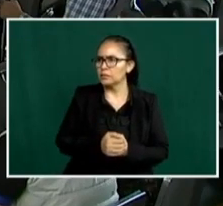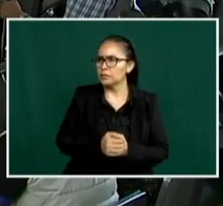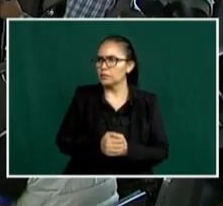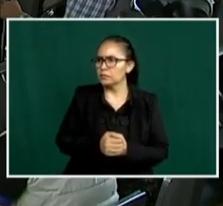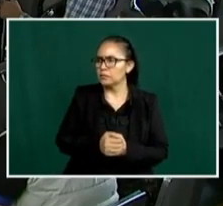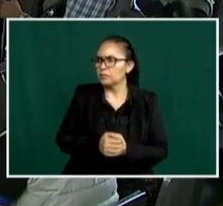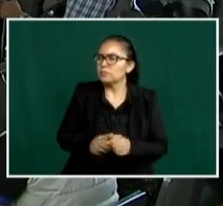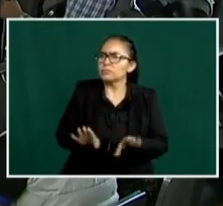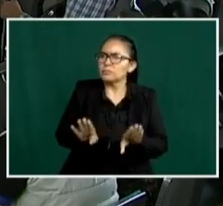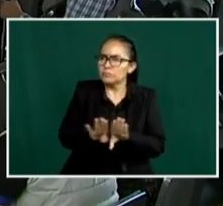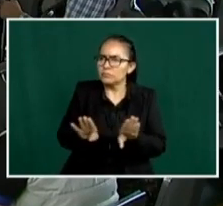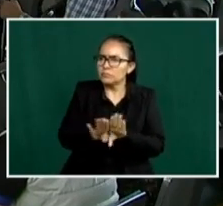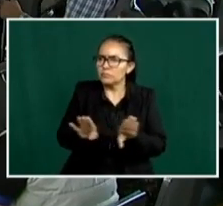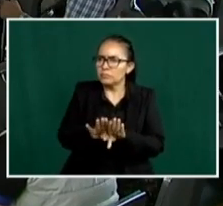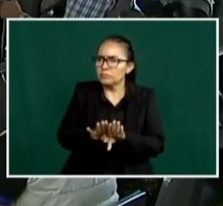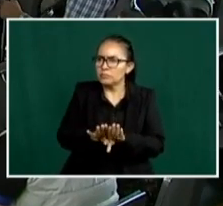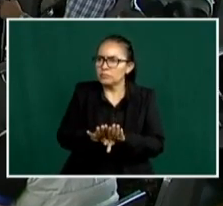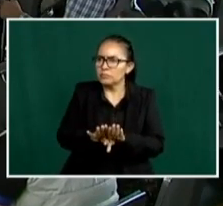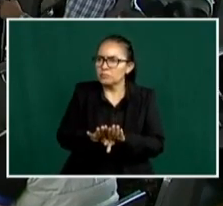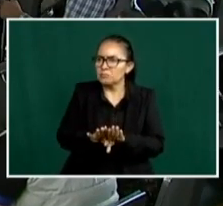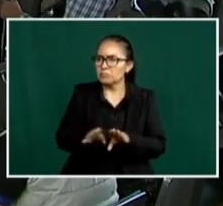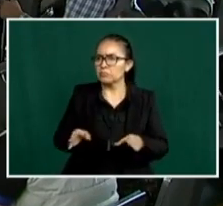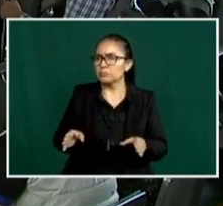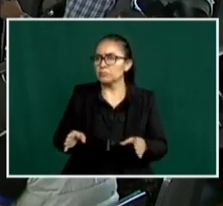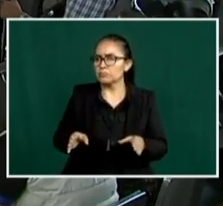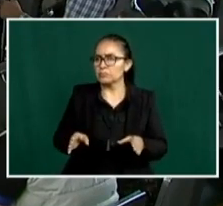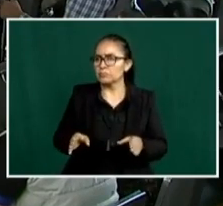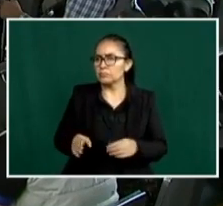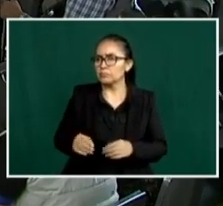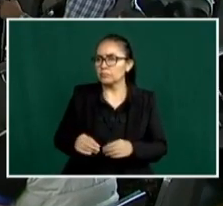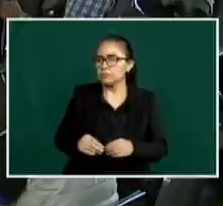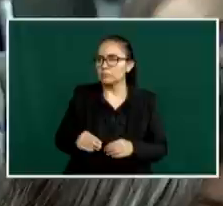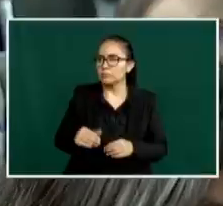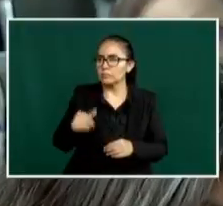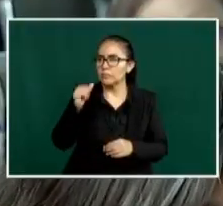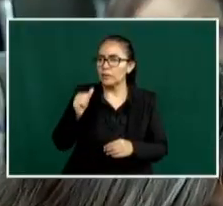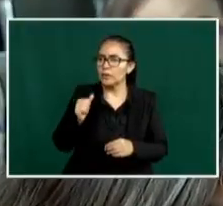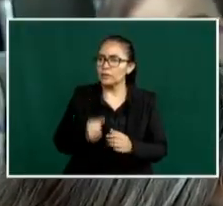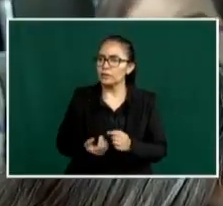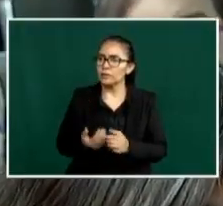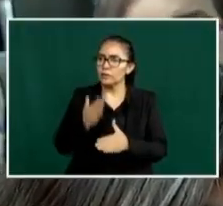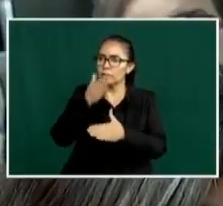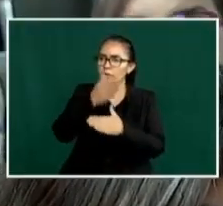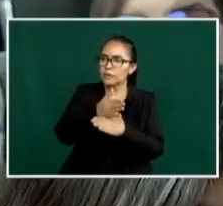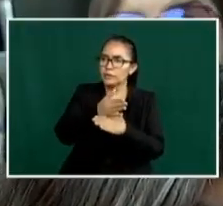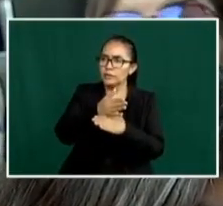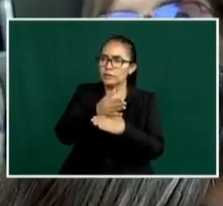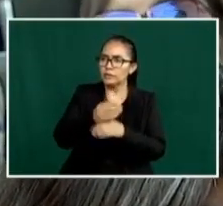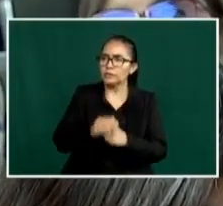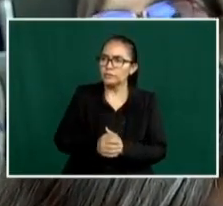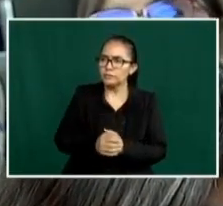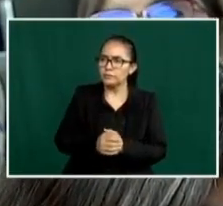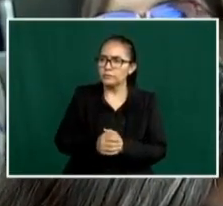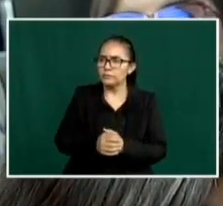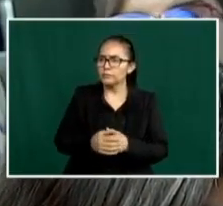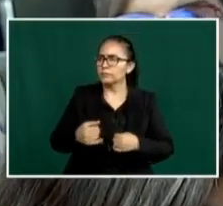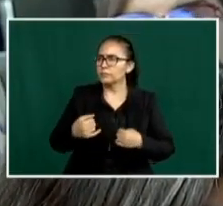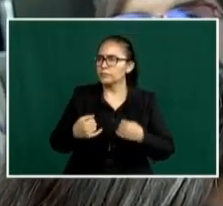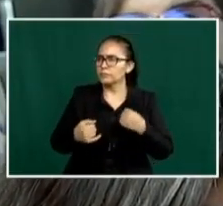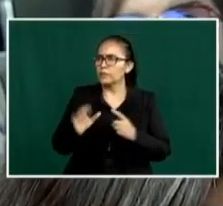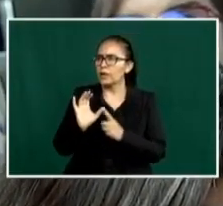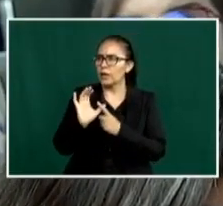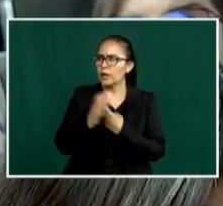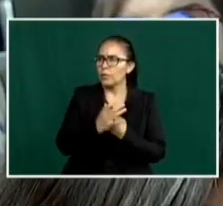¿Cómo es posible? No hubo una investigación. Ayer yo fui por esa documentación a la comisión